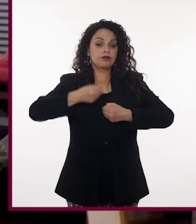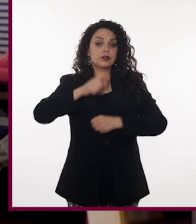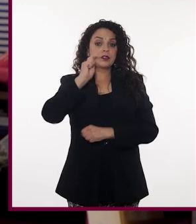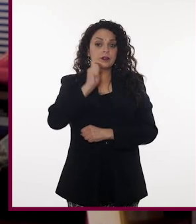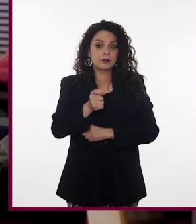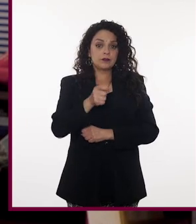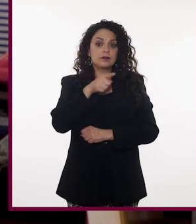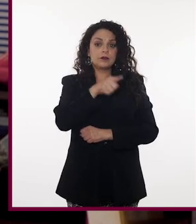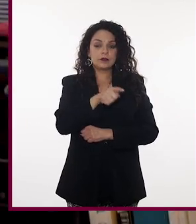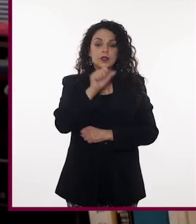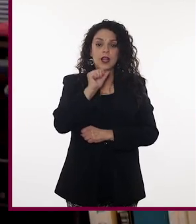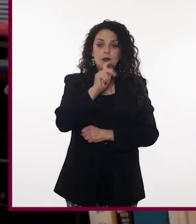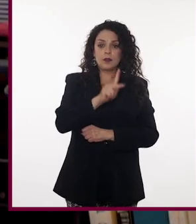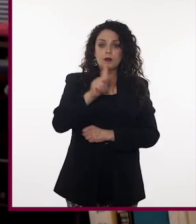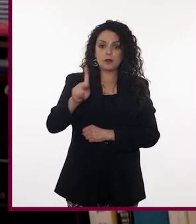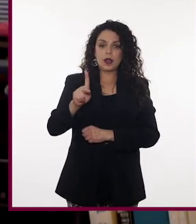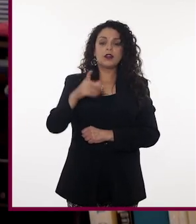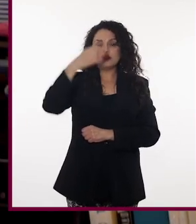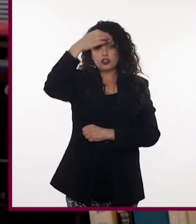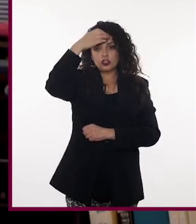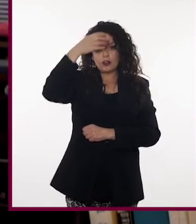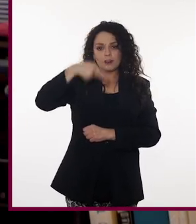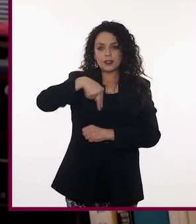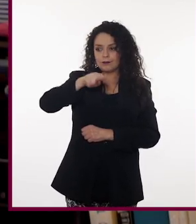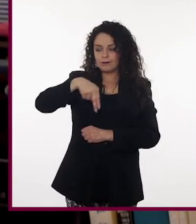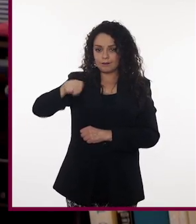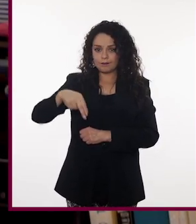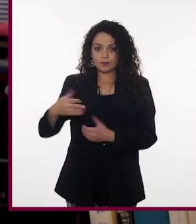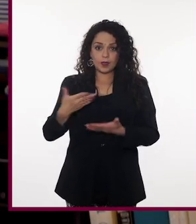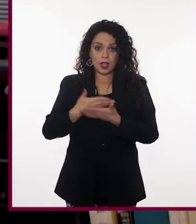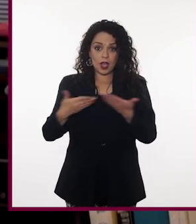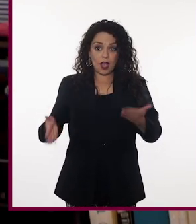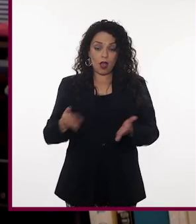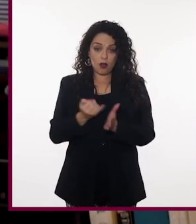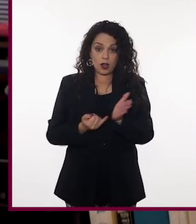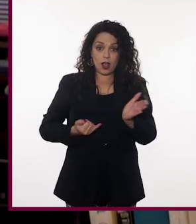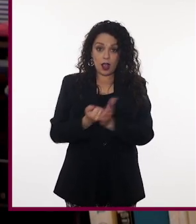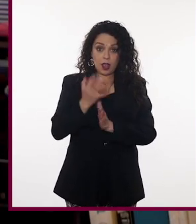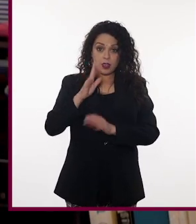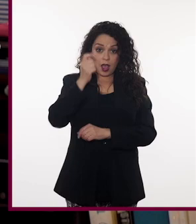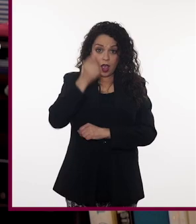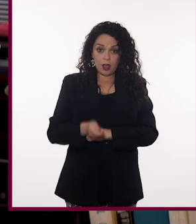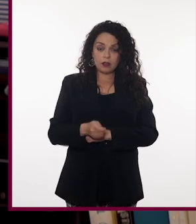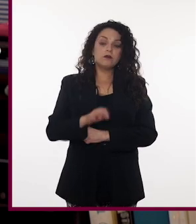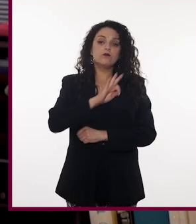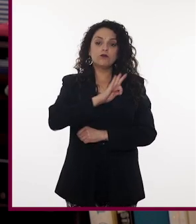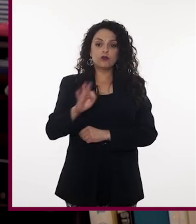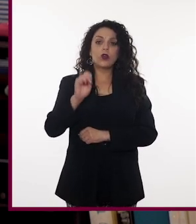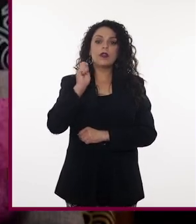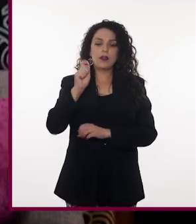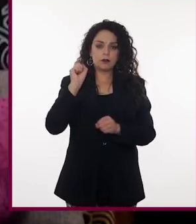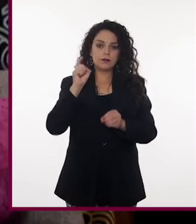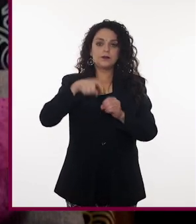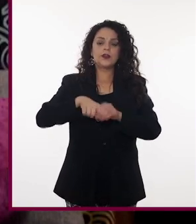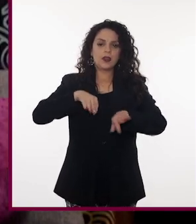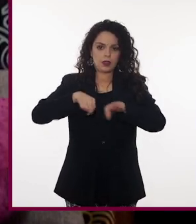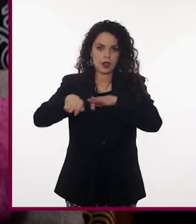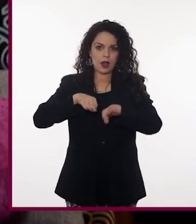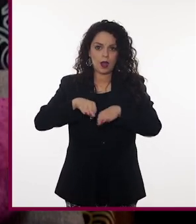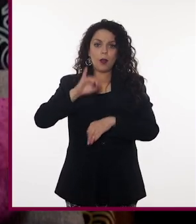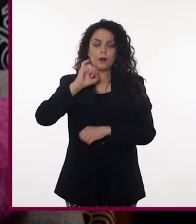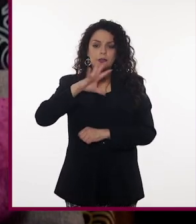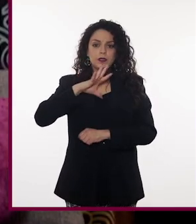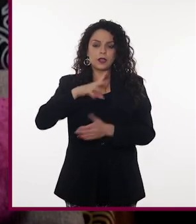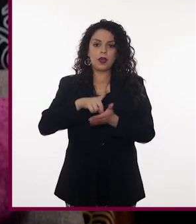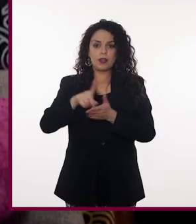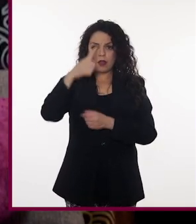servicio mediante su aplicación. Con base en la sentencia, ahora los conductores pueden ser considerados trabajadores y, por tanto,